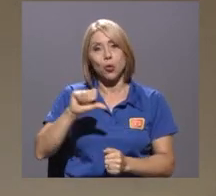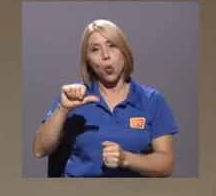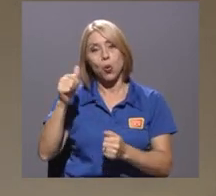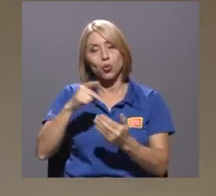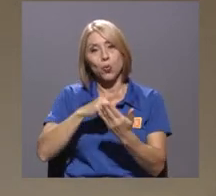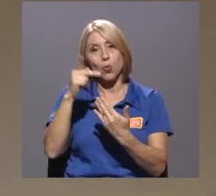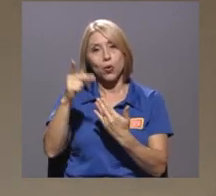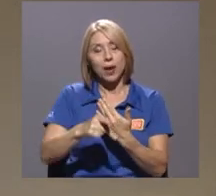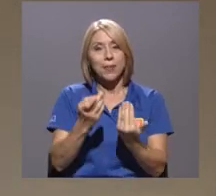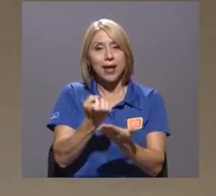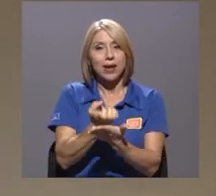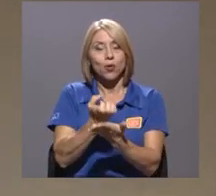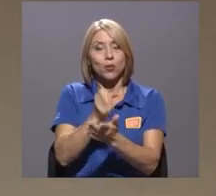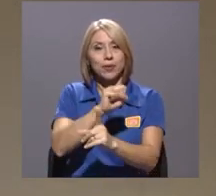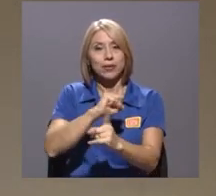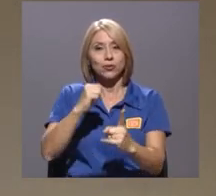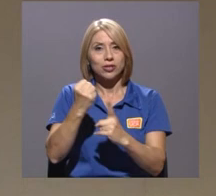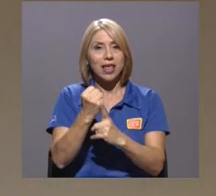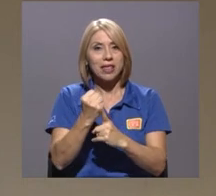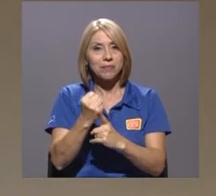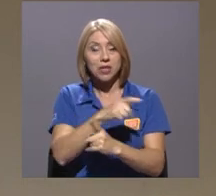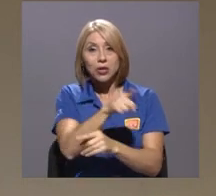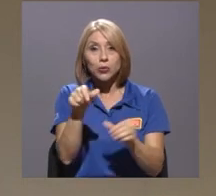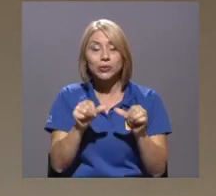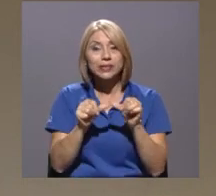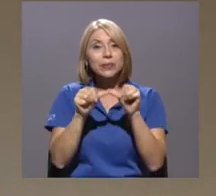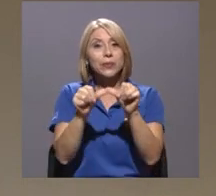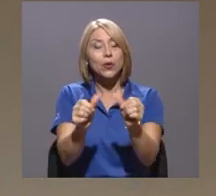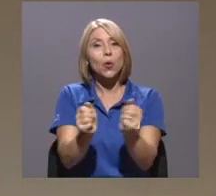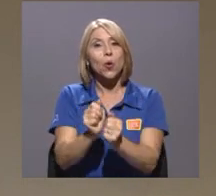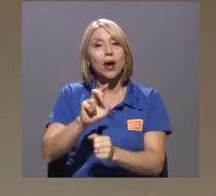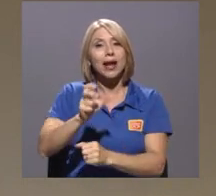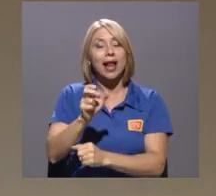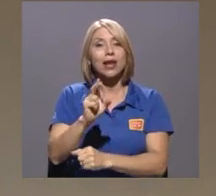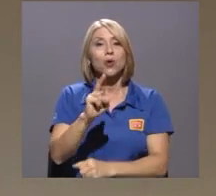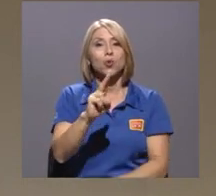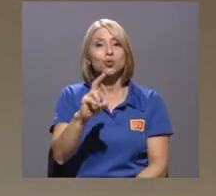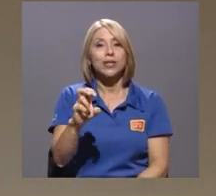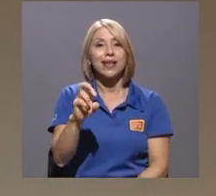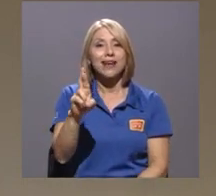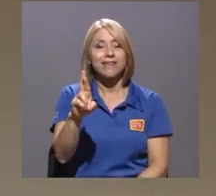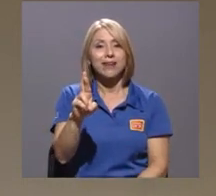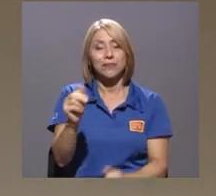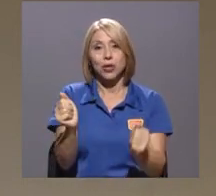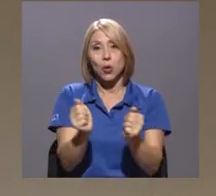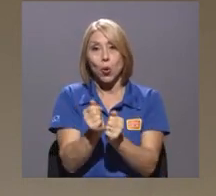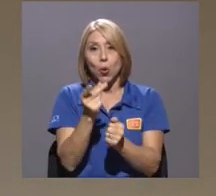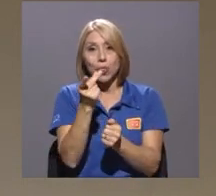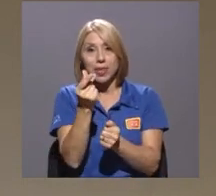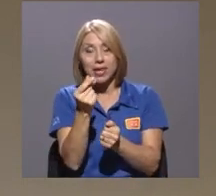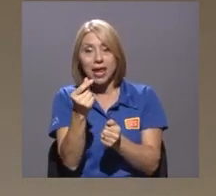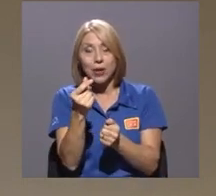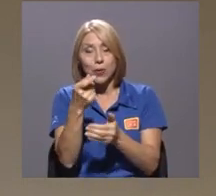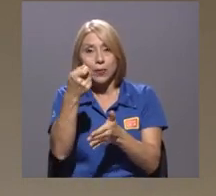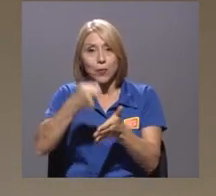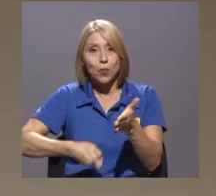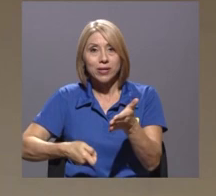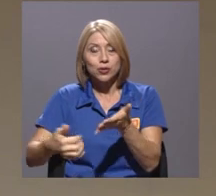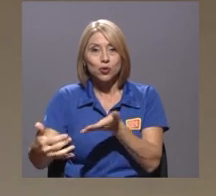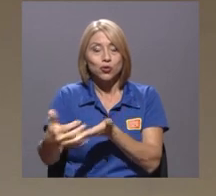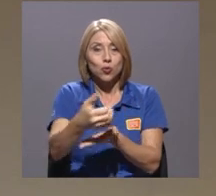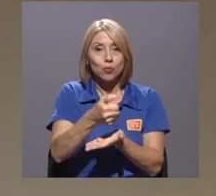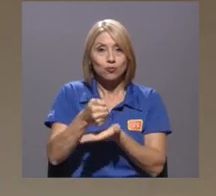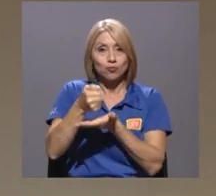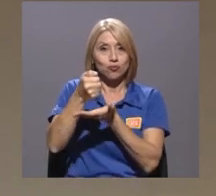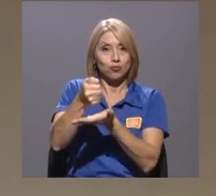de economía y sociedad y que se mantengan con canal user donde con los impuestos que se recaudan en este país